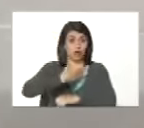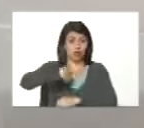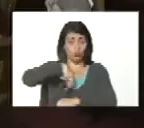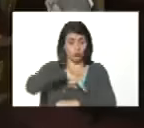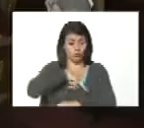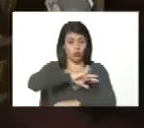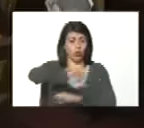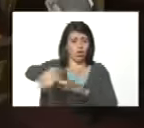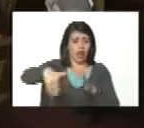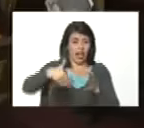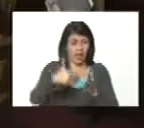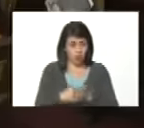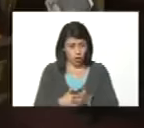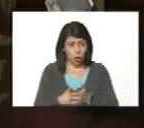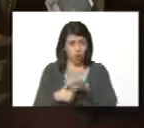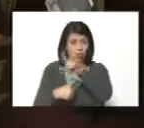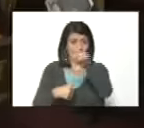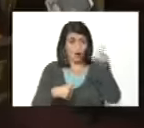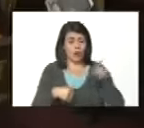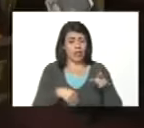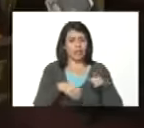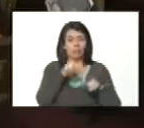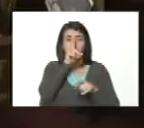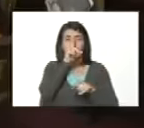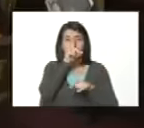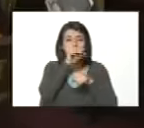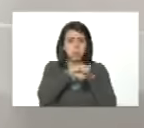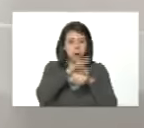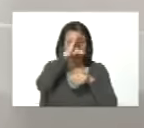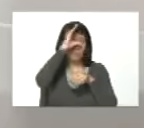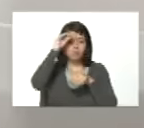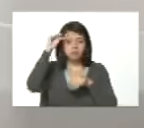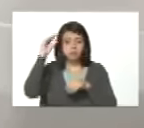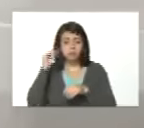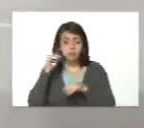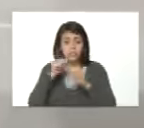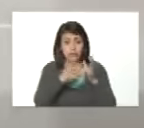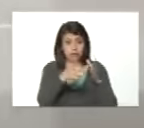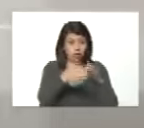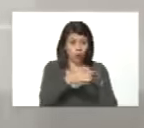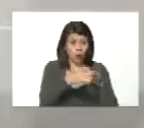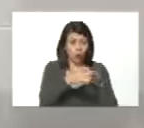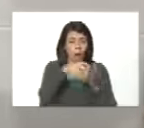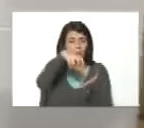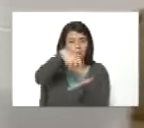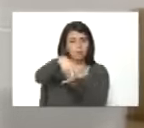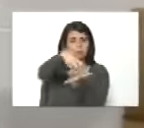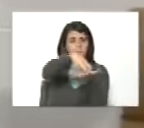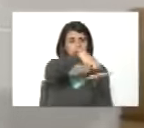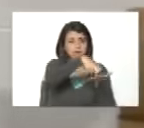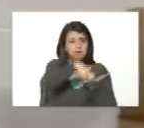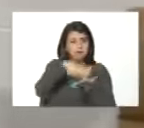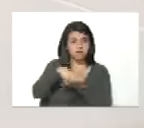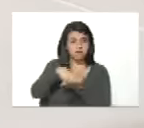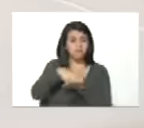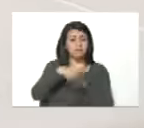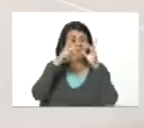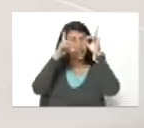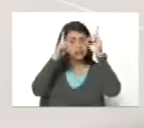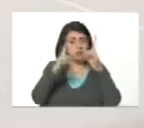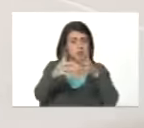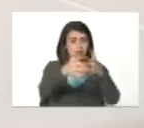A todos esos perros falderos de Donald Trump, a todos esos que se le arrodillaron a los designios del